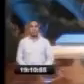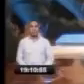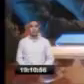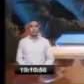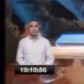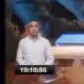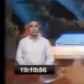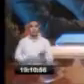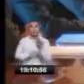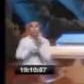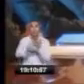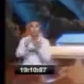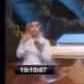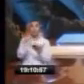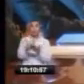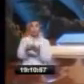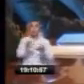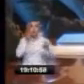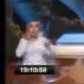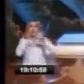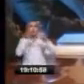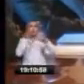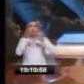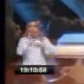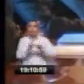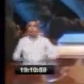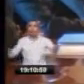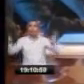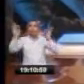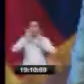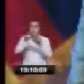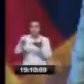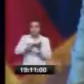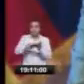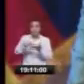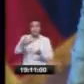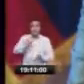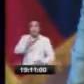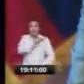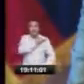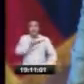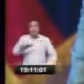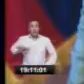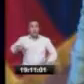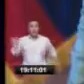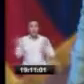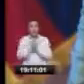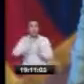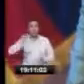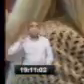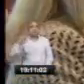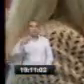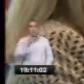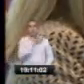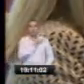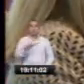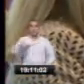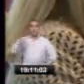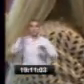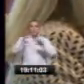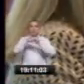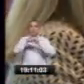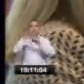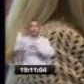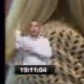El ministro de Economía explicó la importancia de la reunión que mantuvo el presidente Lenín Moreno con la vicepresidenta del Banco Europeo